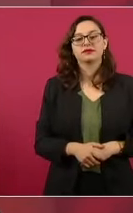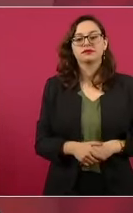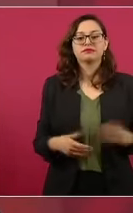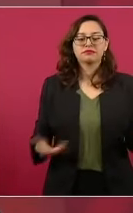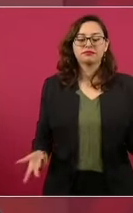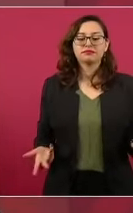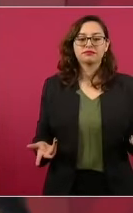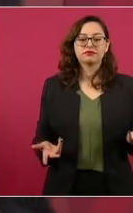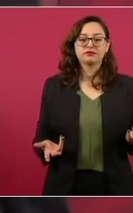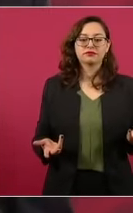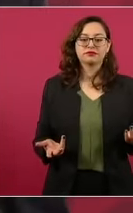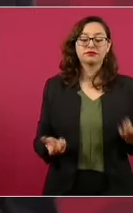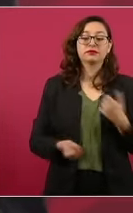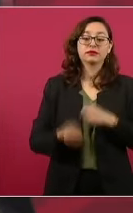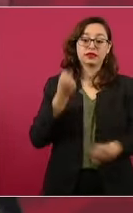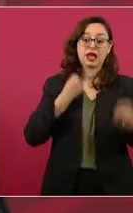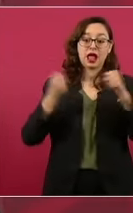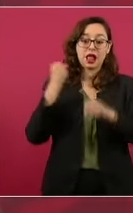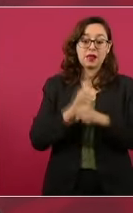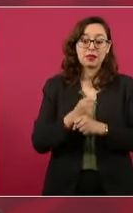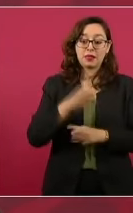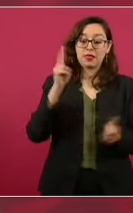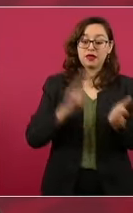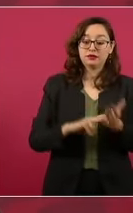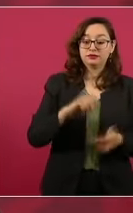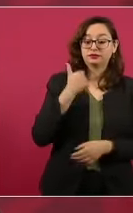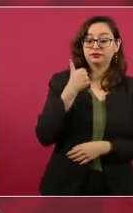un partido ayudó